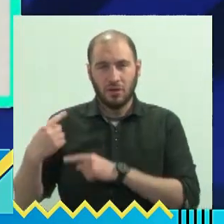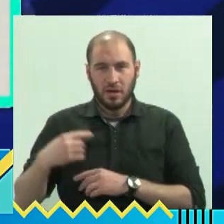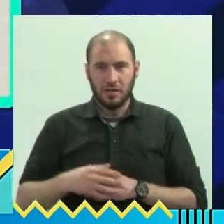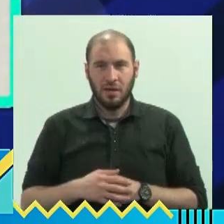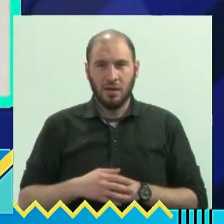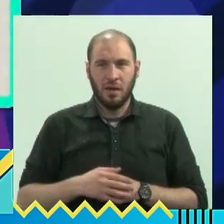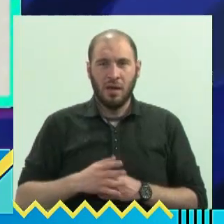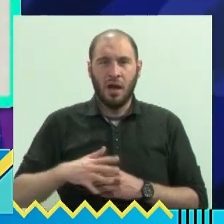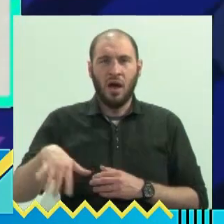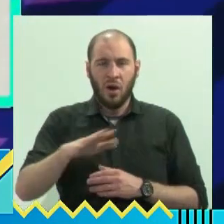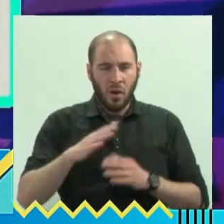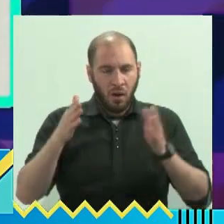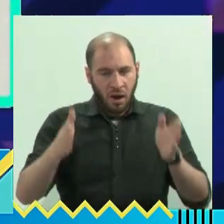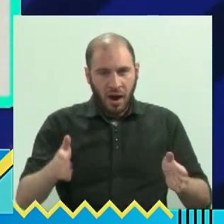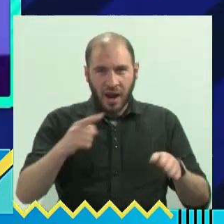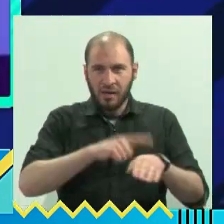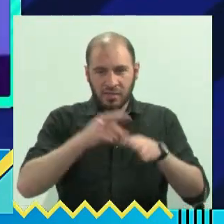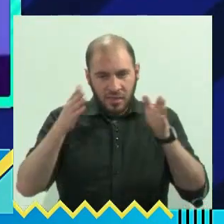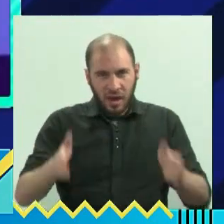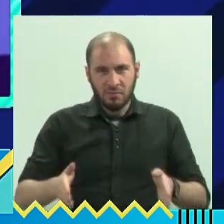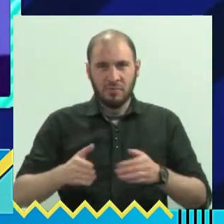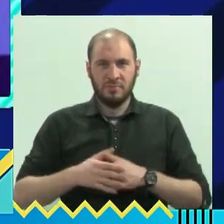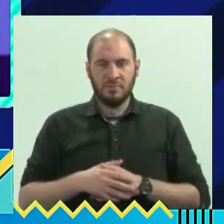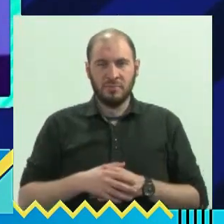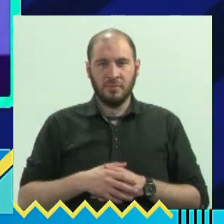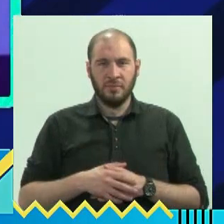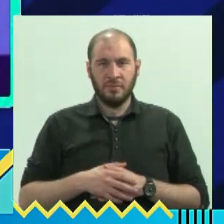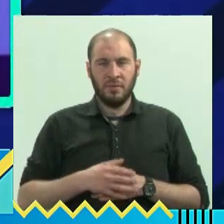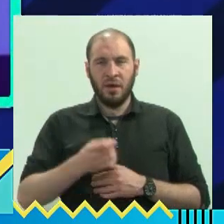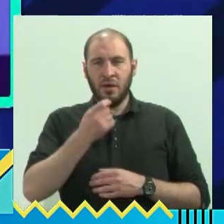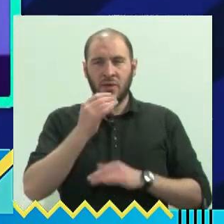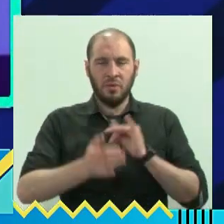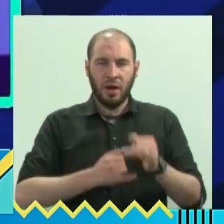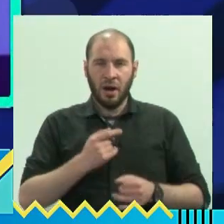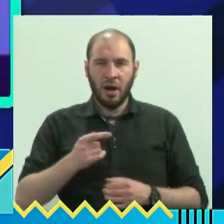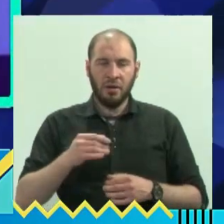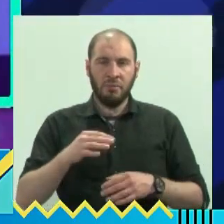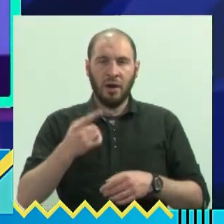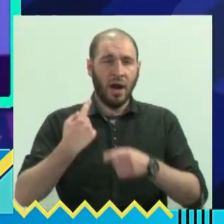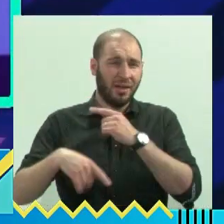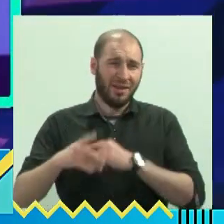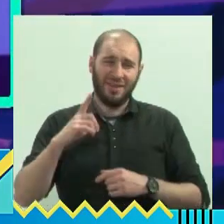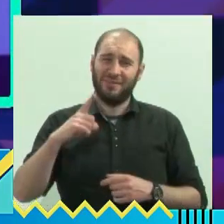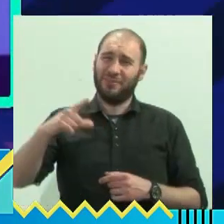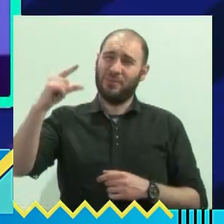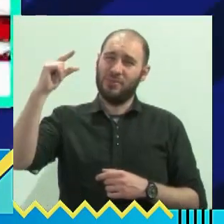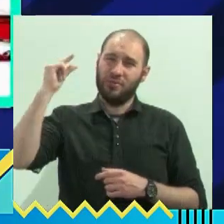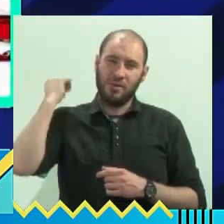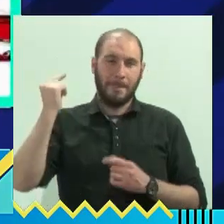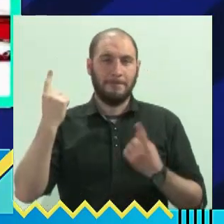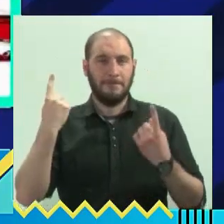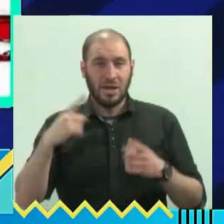se ubican en un espacio y en un tiempo, ¿no?, determinado, y podríamos decir que ya hay historias que son muy lejanas y sin embargo